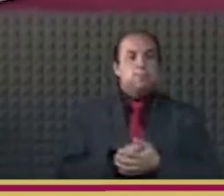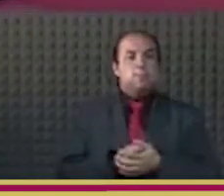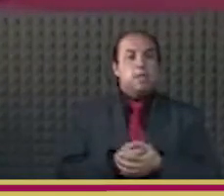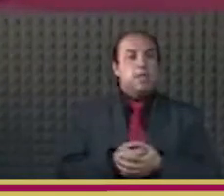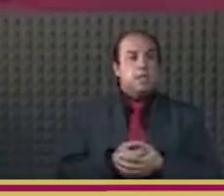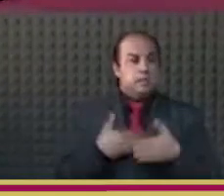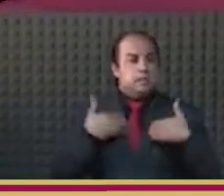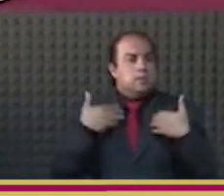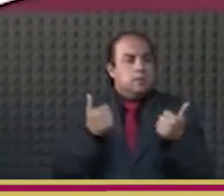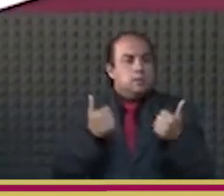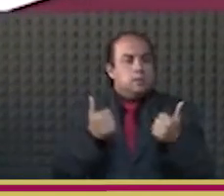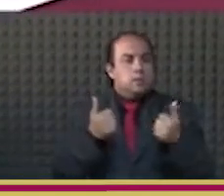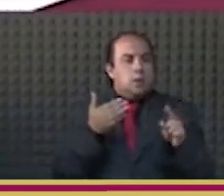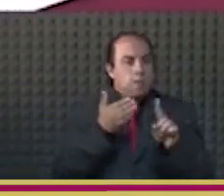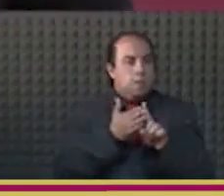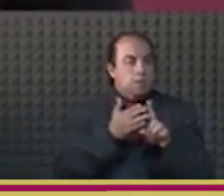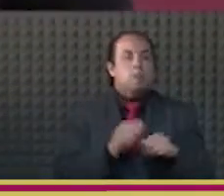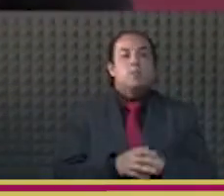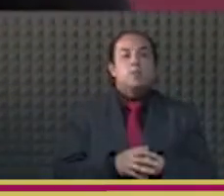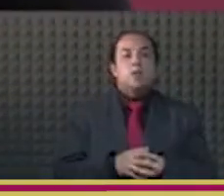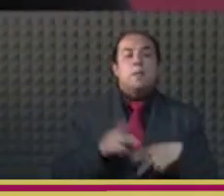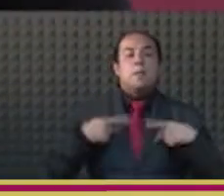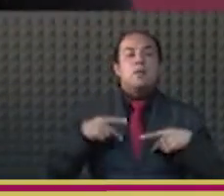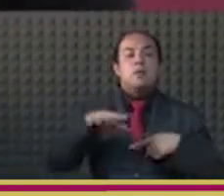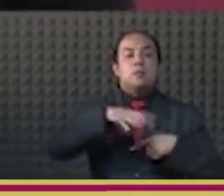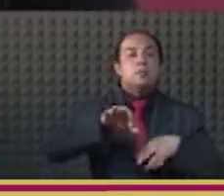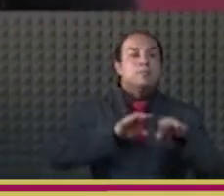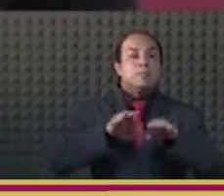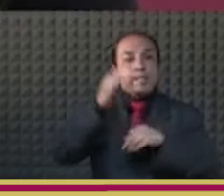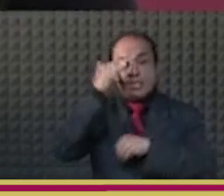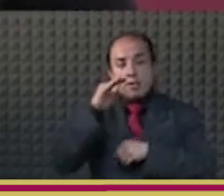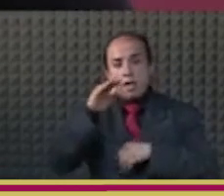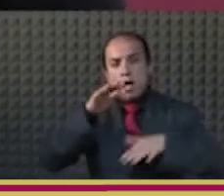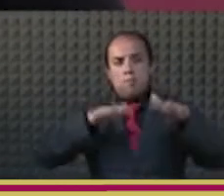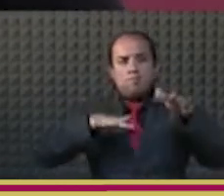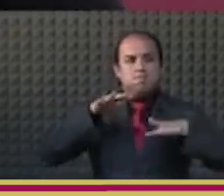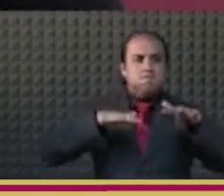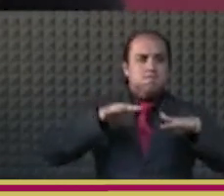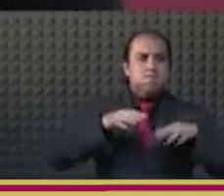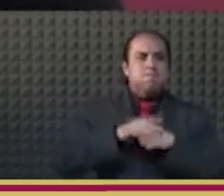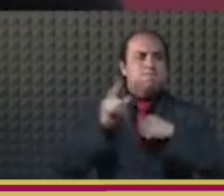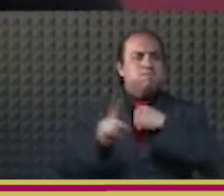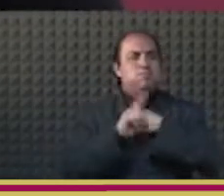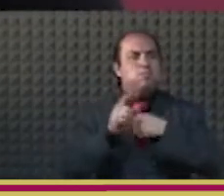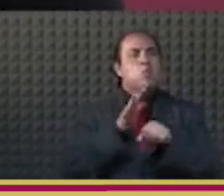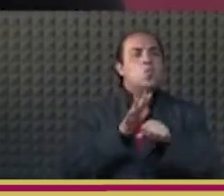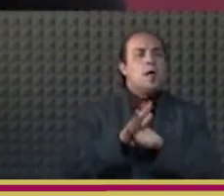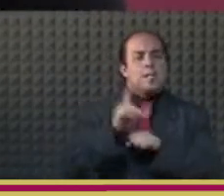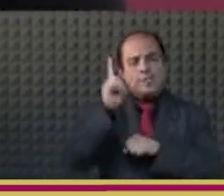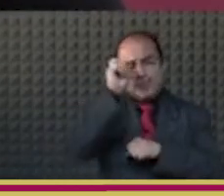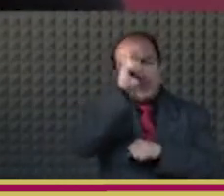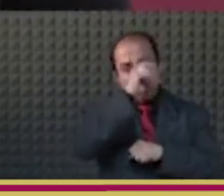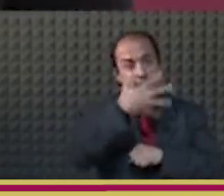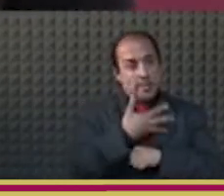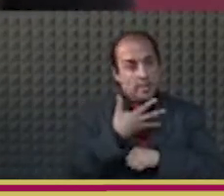sentido. Quien ha buscado trabajo sabe que muchas veces el problema es la dificultad para